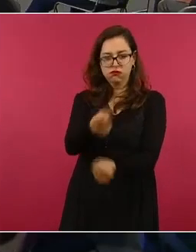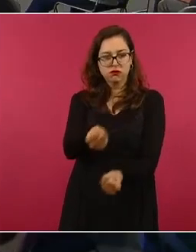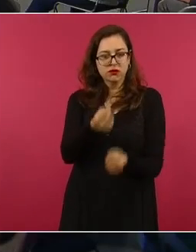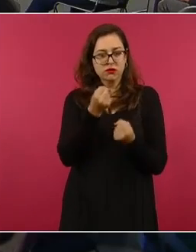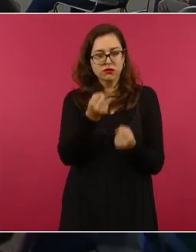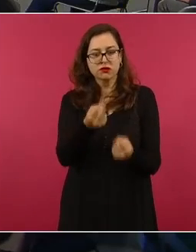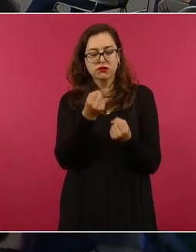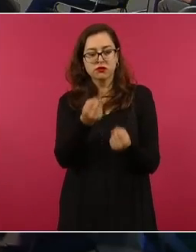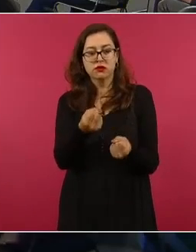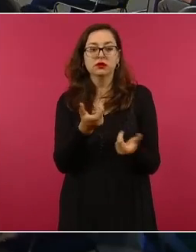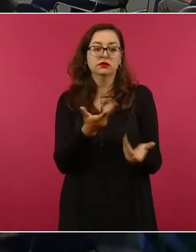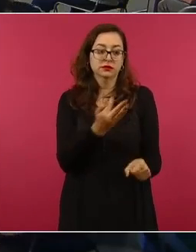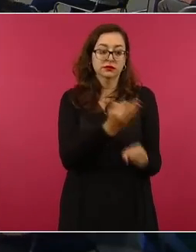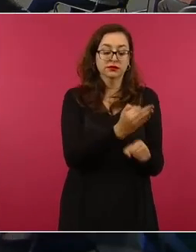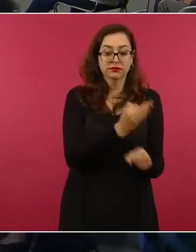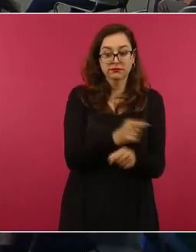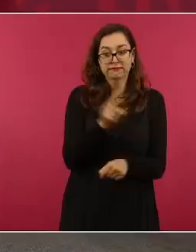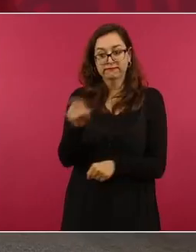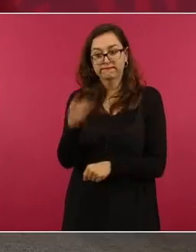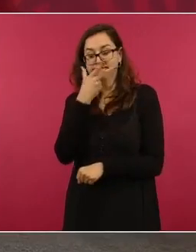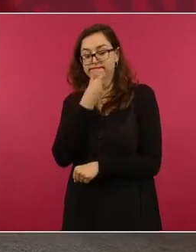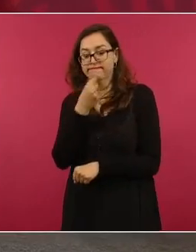Es una situación